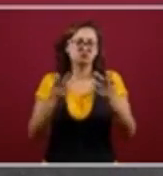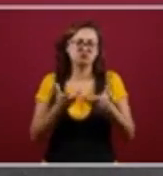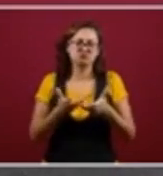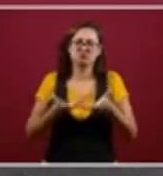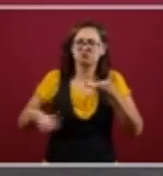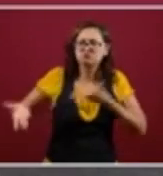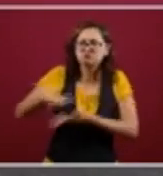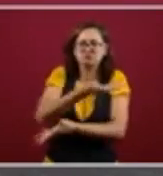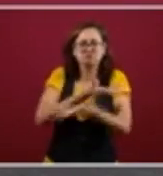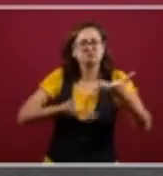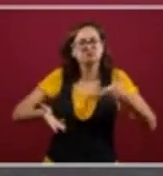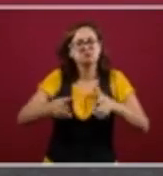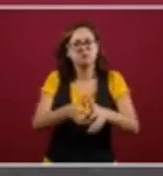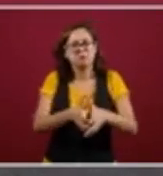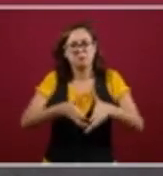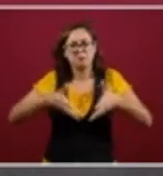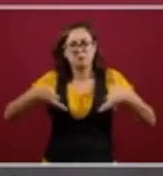exterior.